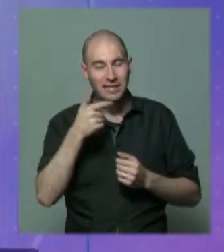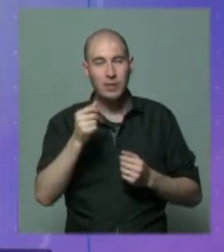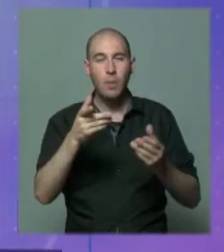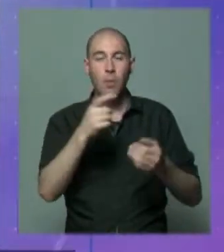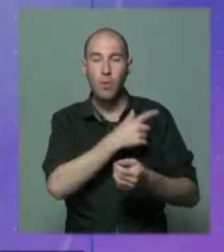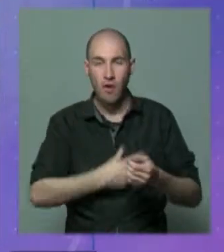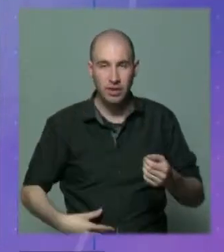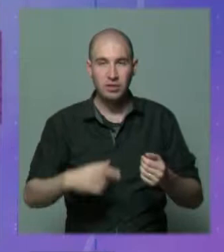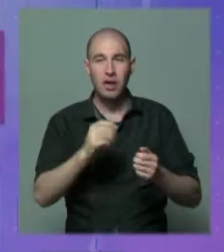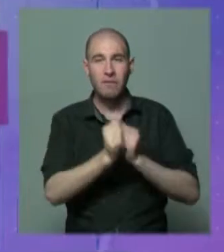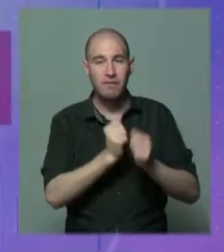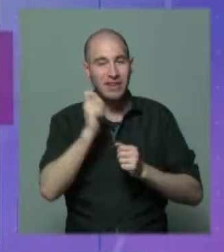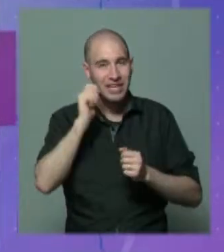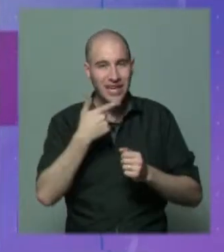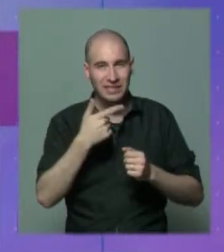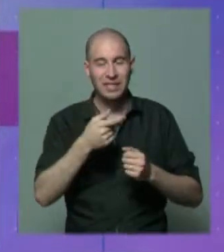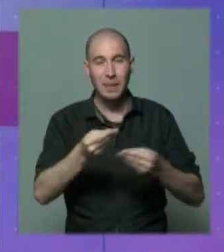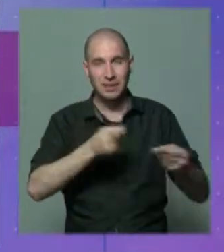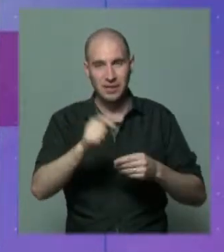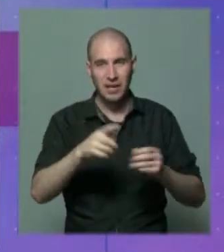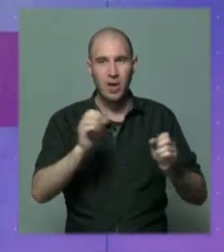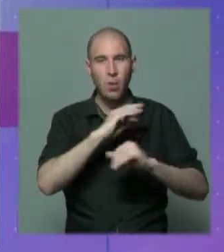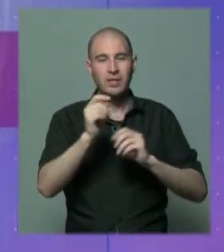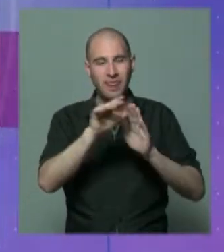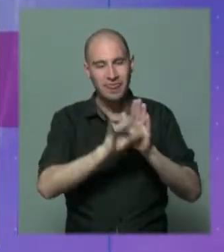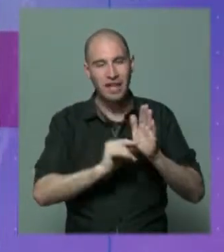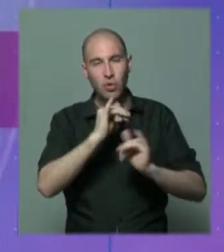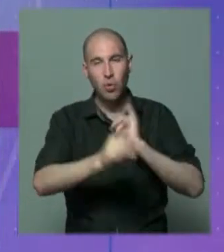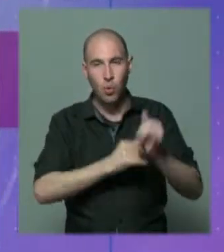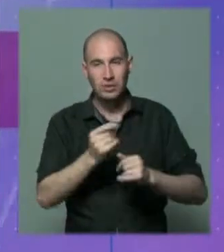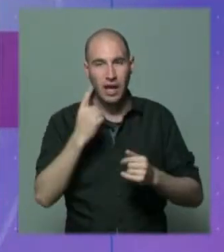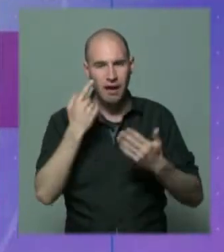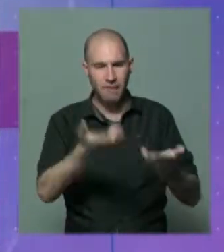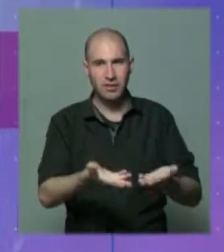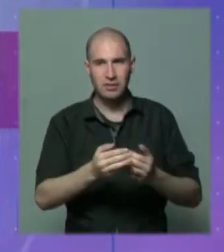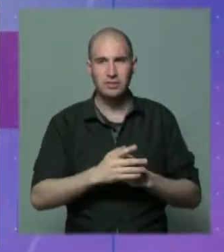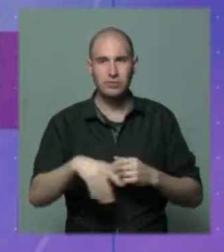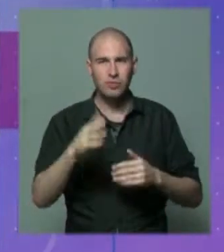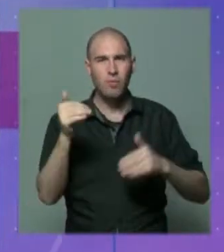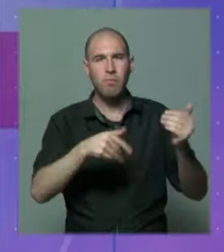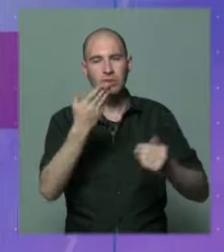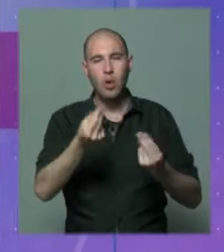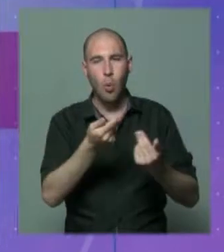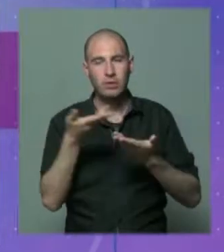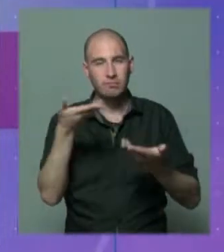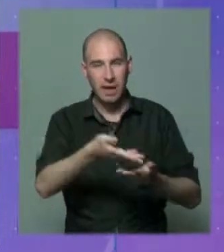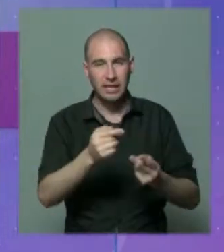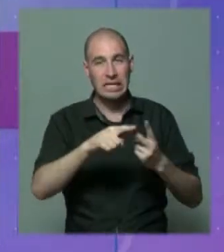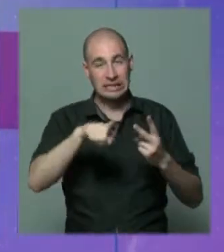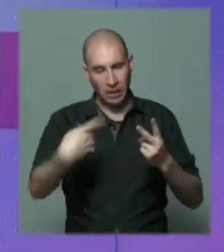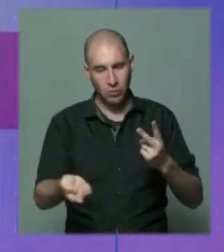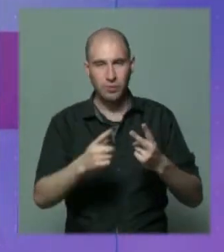todas las empresas que fabrican el gas blanqueen sus números y pongan los libros arriba de una mesa en la que participemos los usuarios. Y el